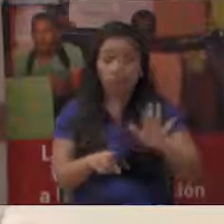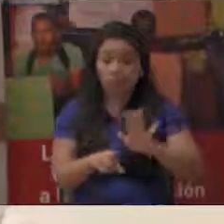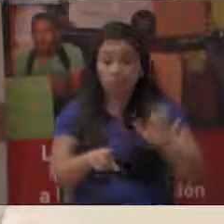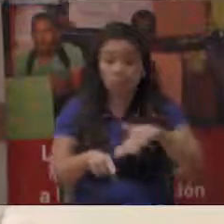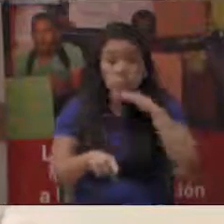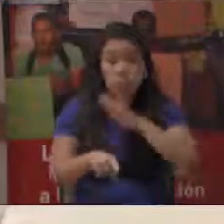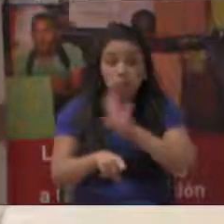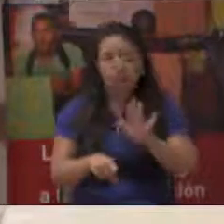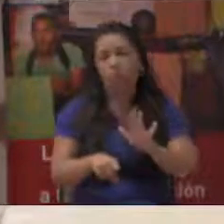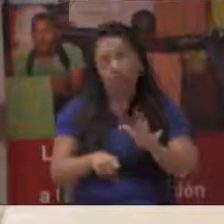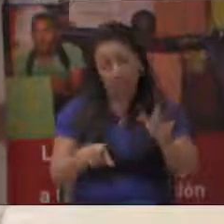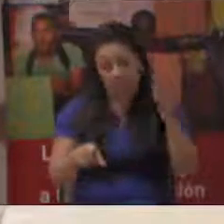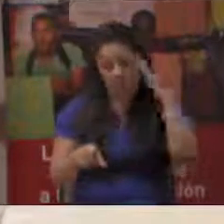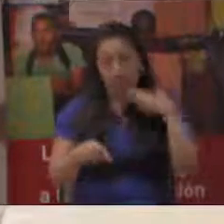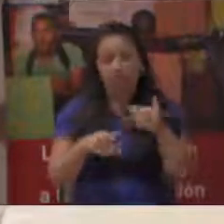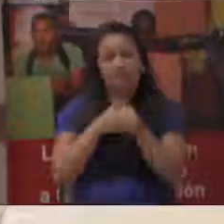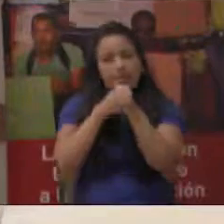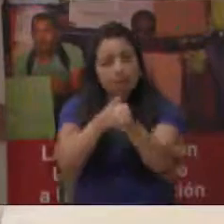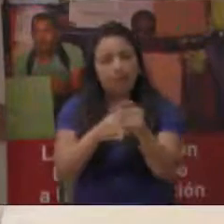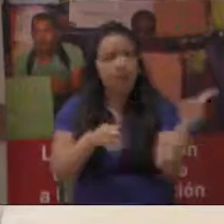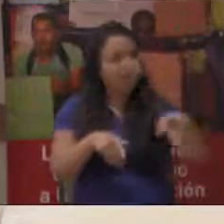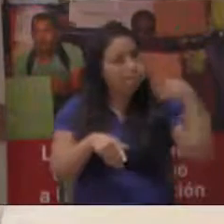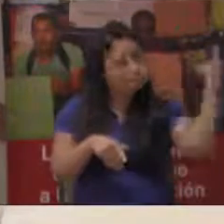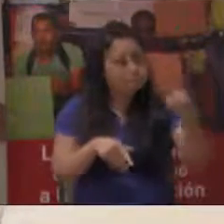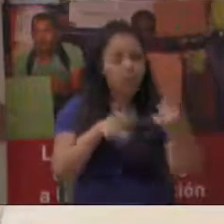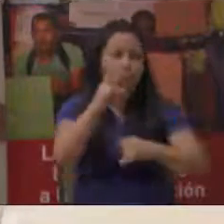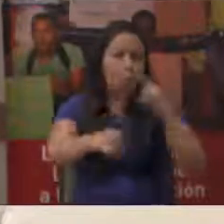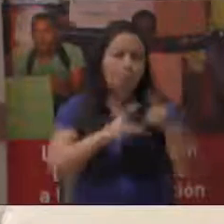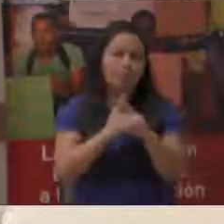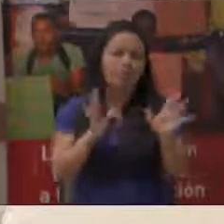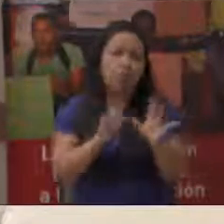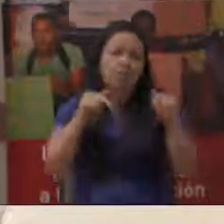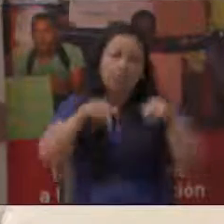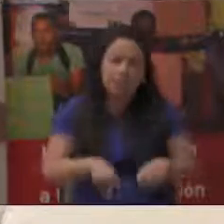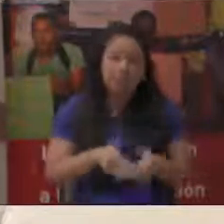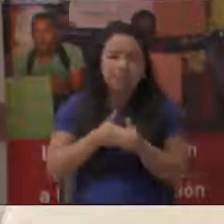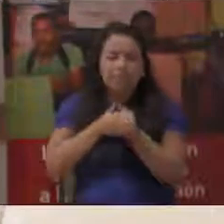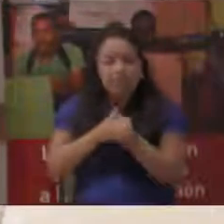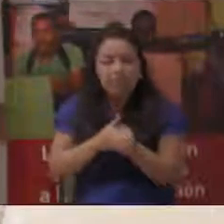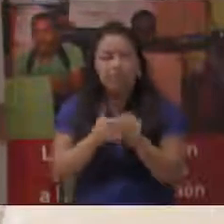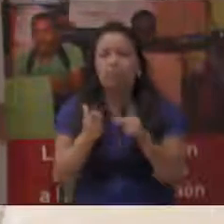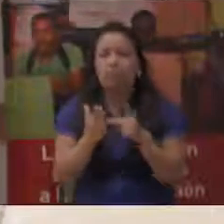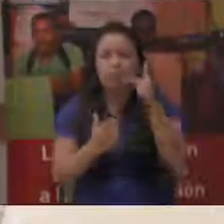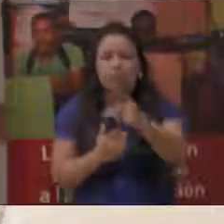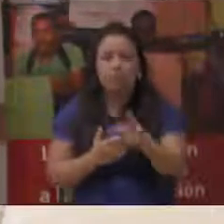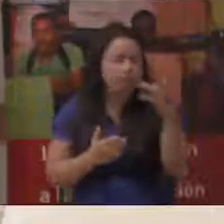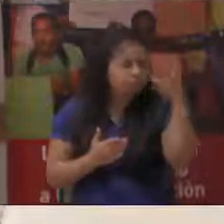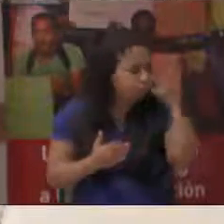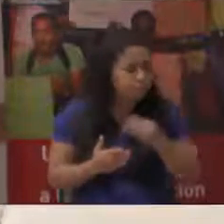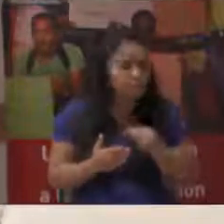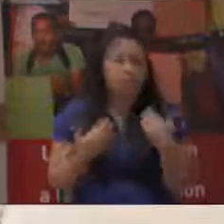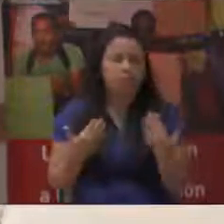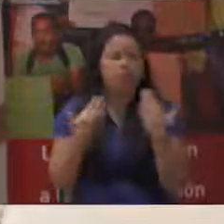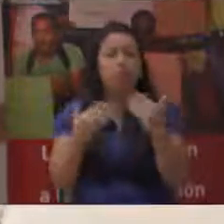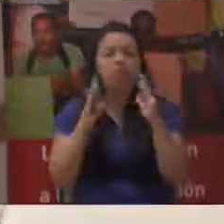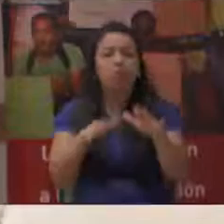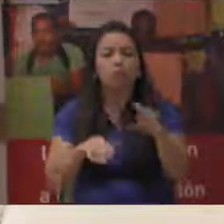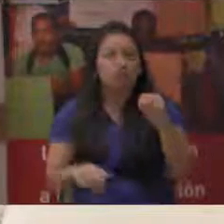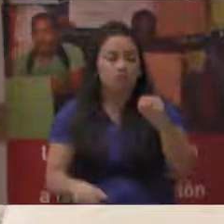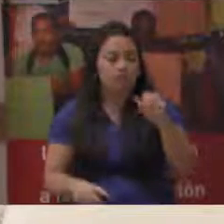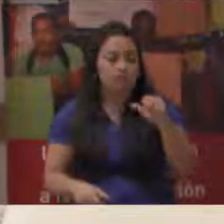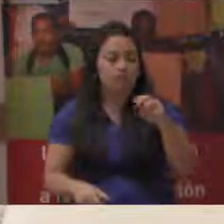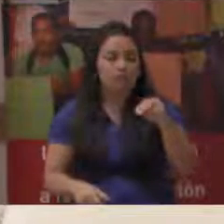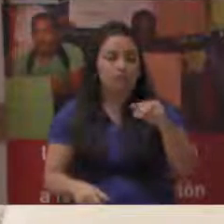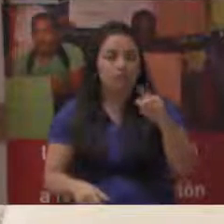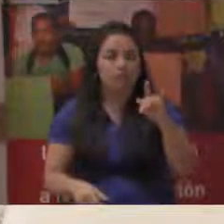una metodología que no es universal, no tenemos la capacidad, pero trabajamos en un proyecto hermoso que se llama Mambruno va a la guerra, esto